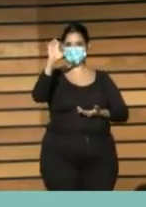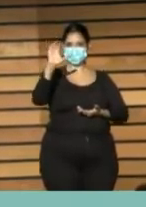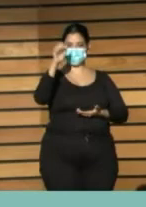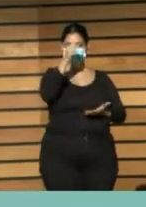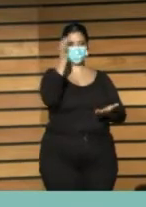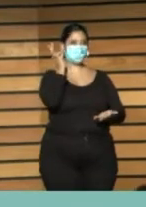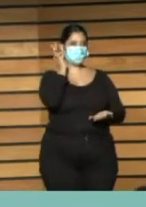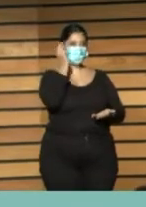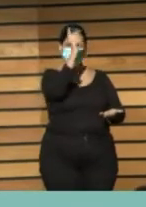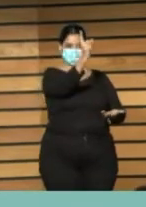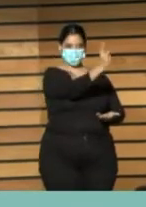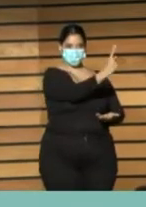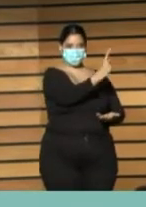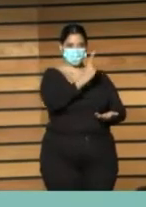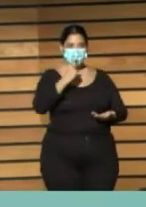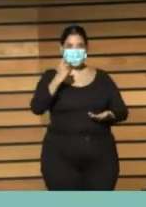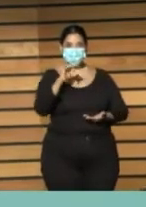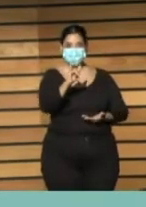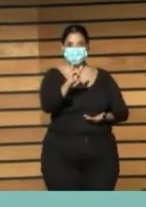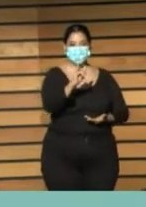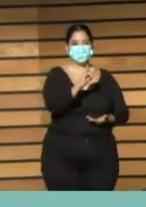Ah.